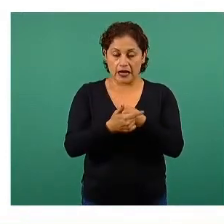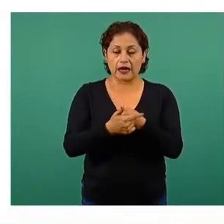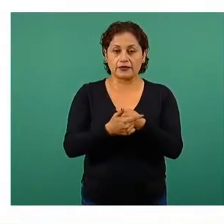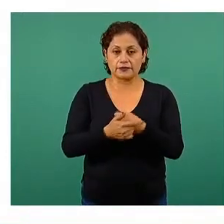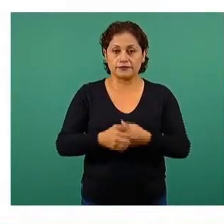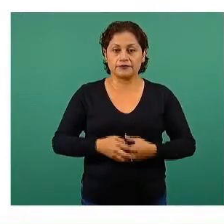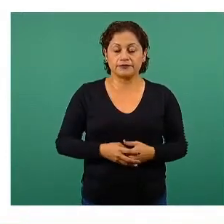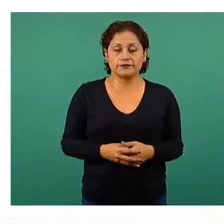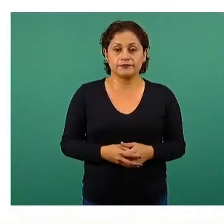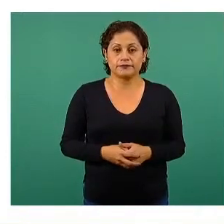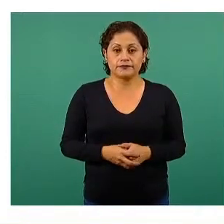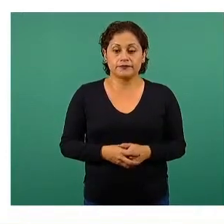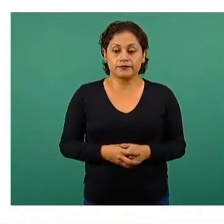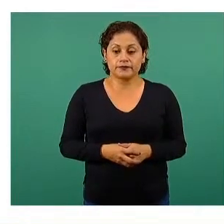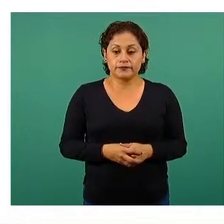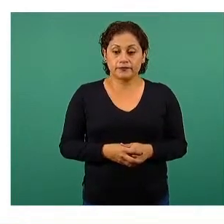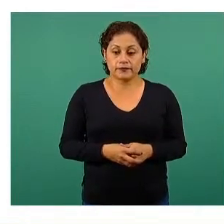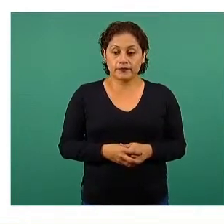enfermedad.